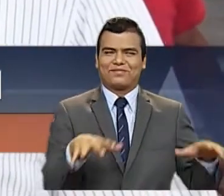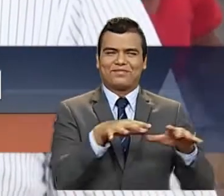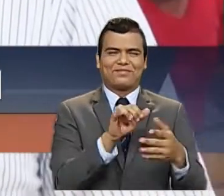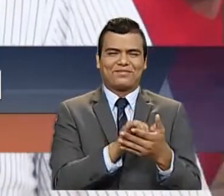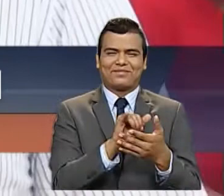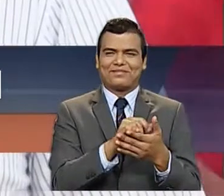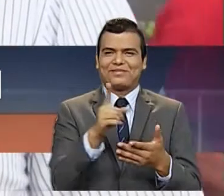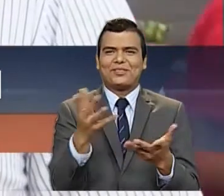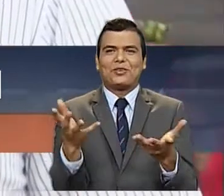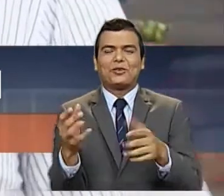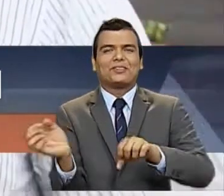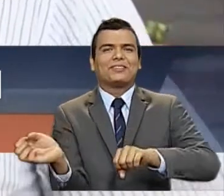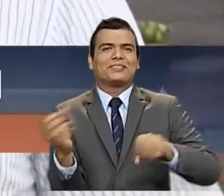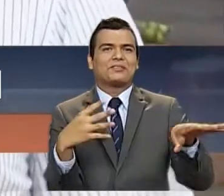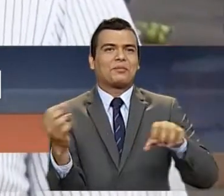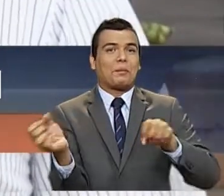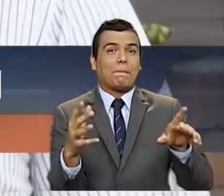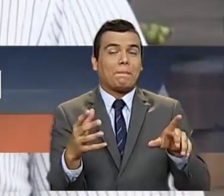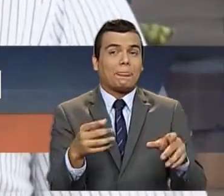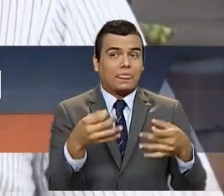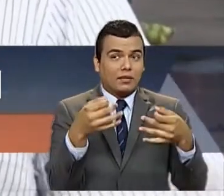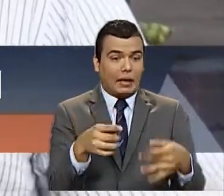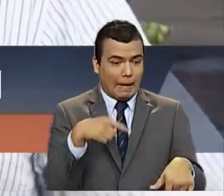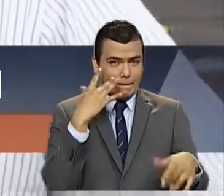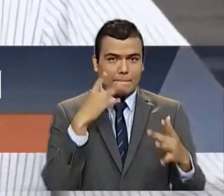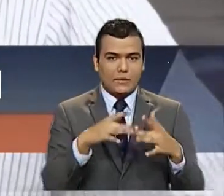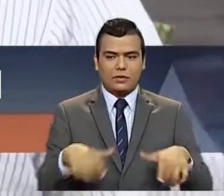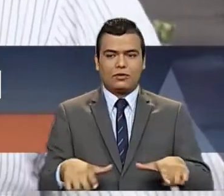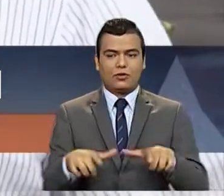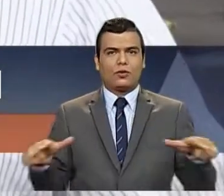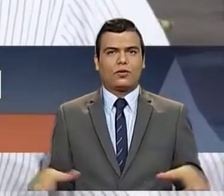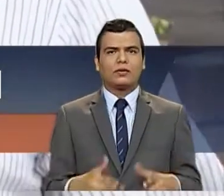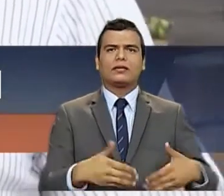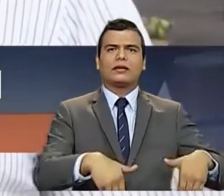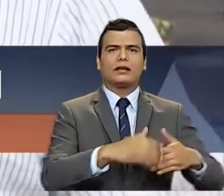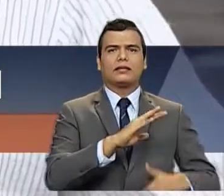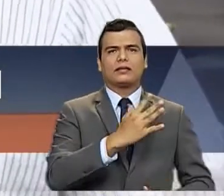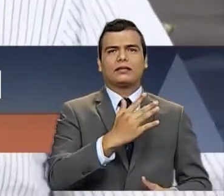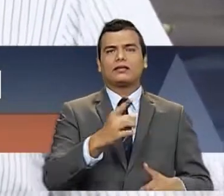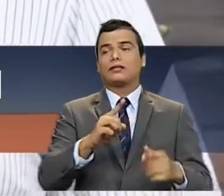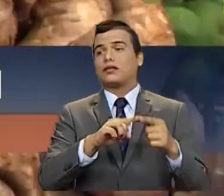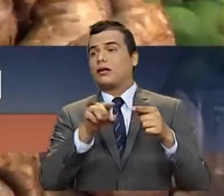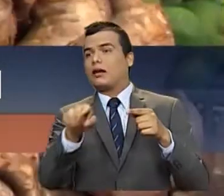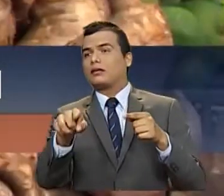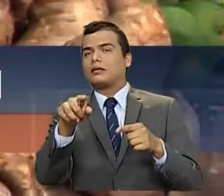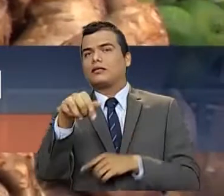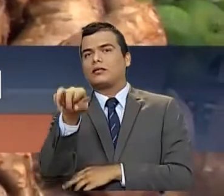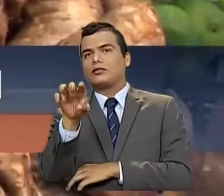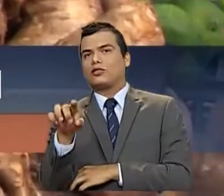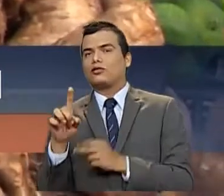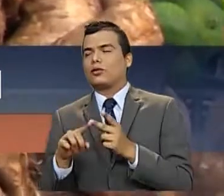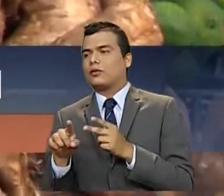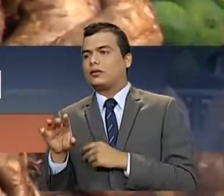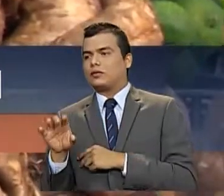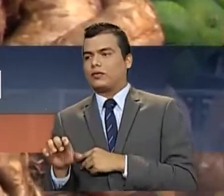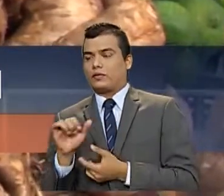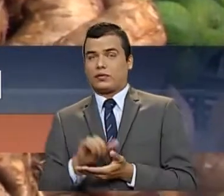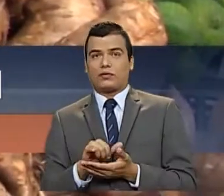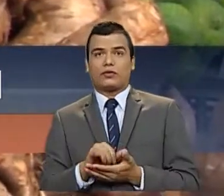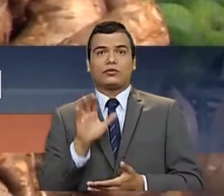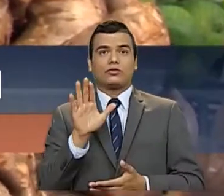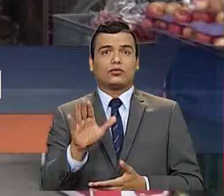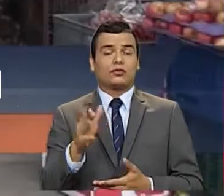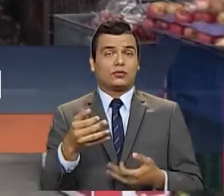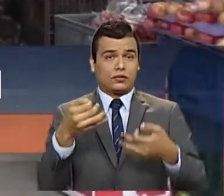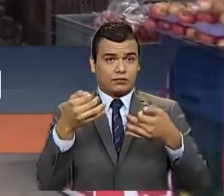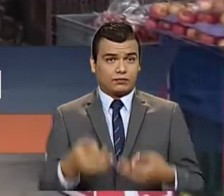¿sí? Y esta fue la mejor, la calle Quinta entre carreras 18 y 19. Quienes se encuentran ubicados a un costado de